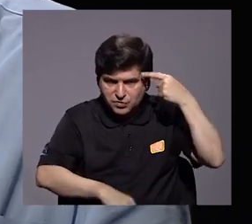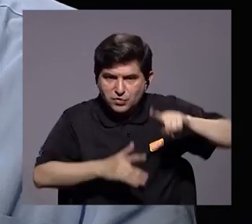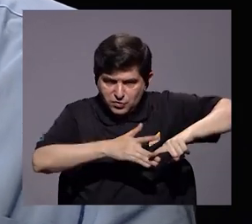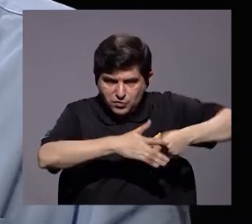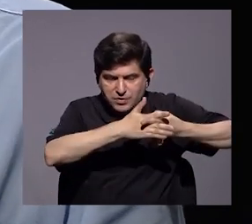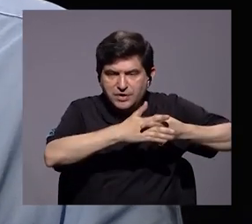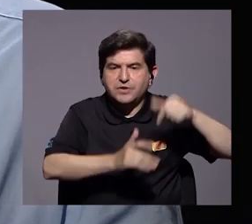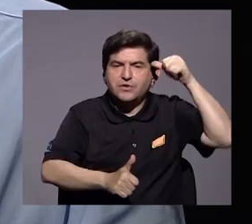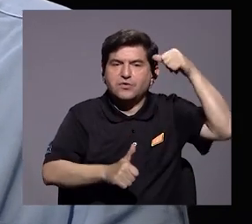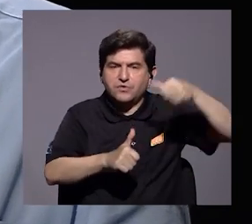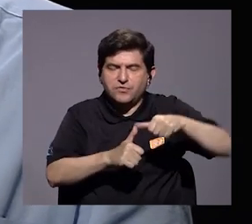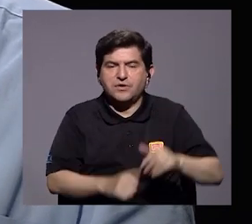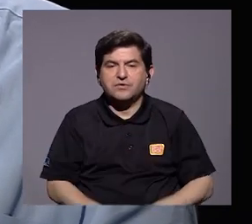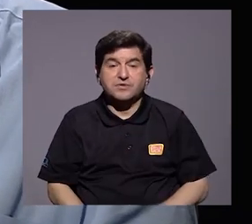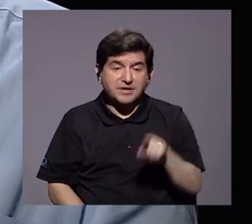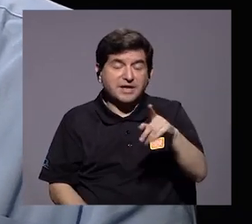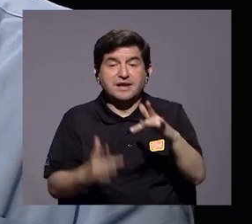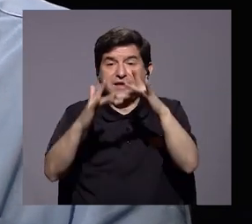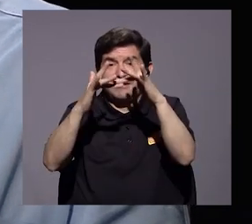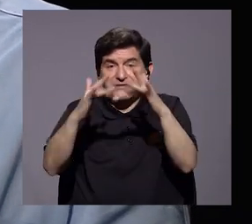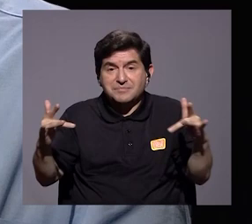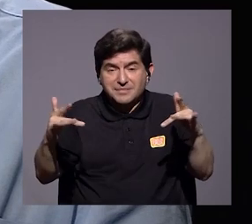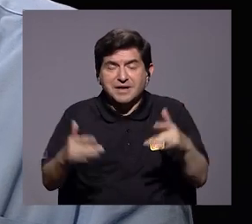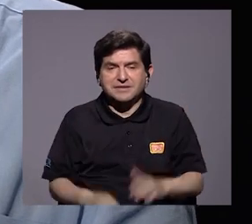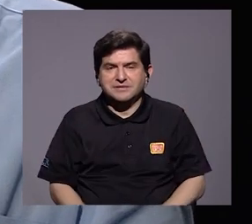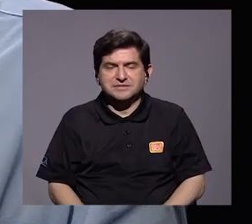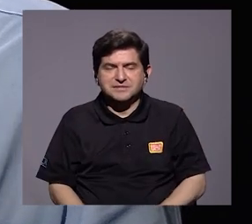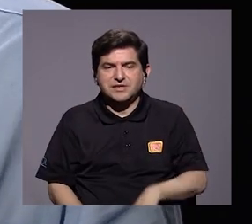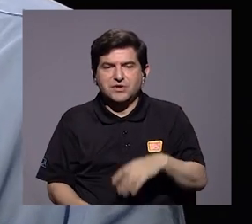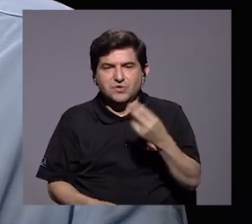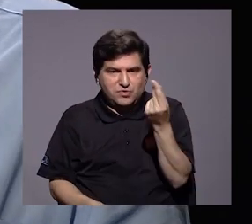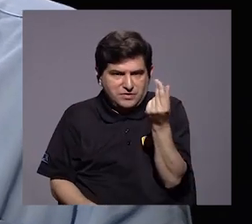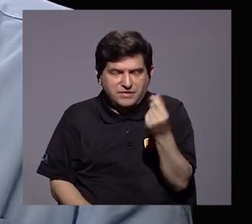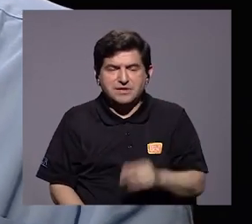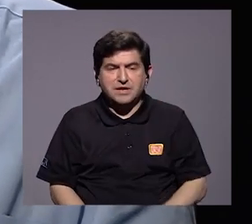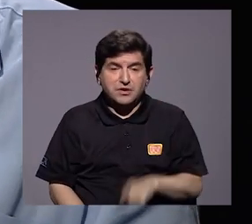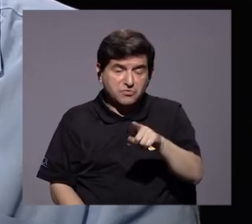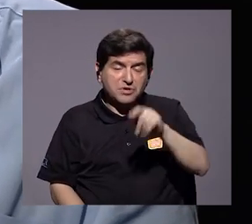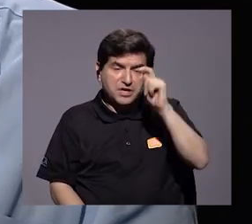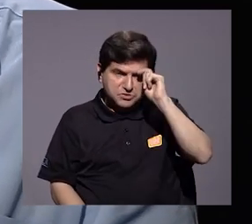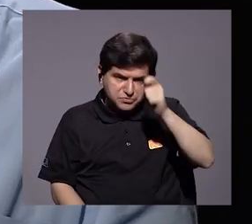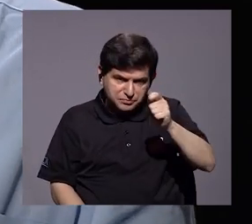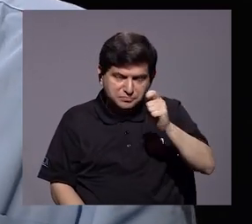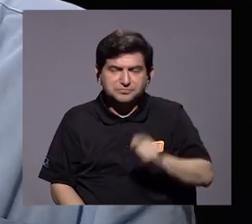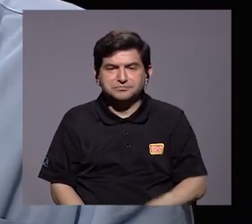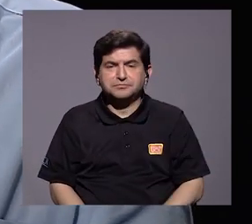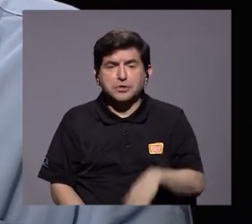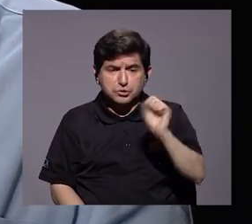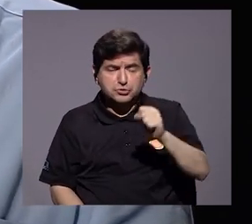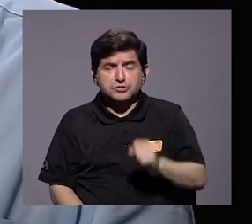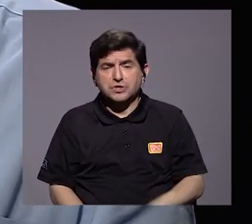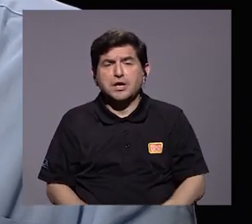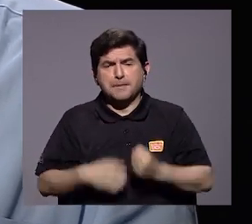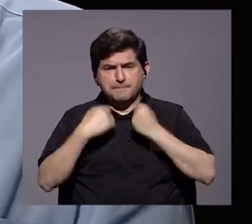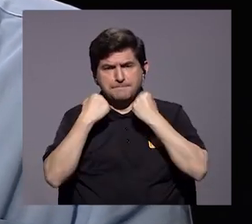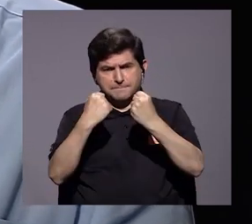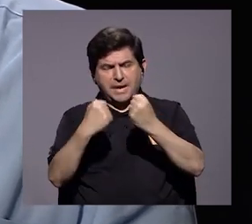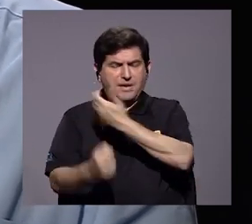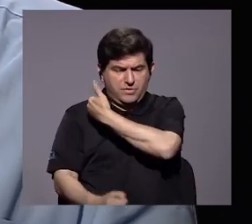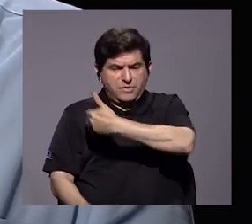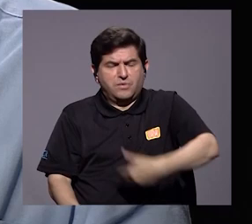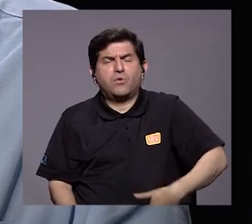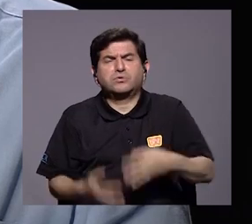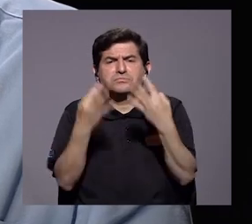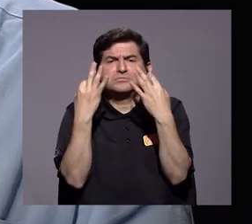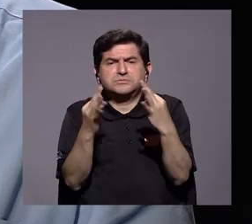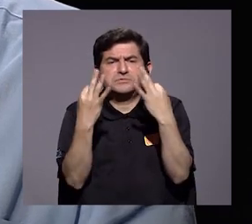recordemos el famoso hueco fiscal etcétera y eso eso hay que reconocerlo la verdad que hay que darle puntos de valentía al presidente que